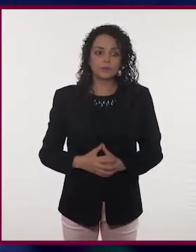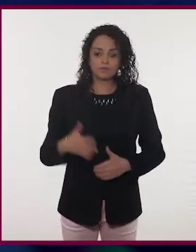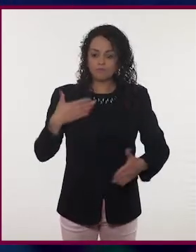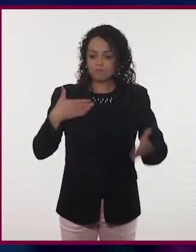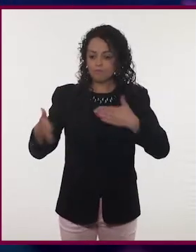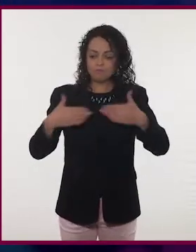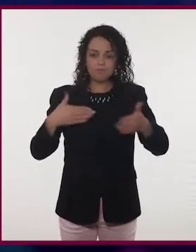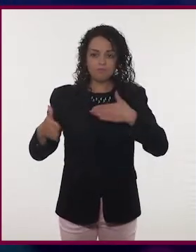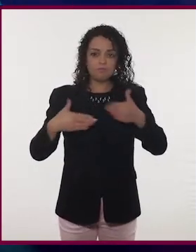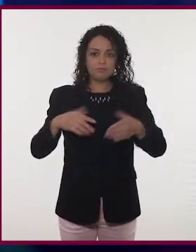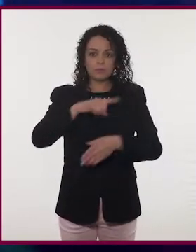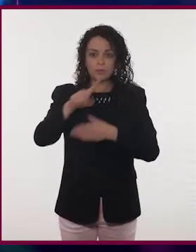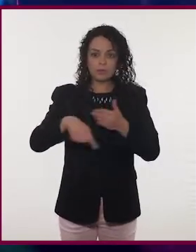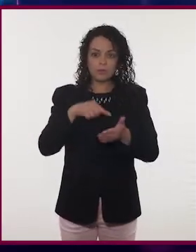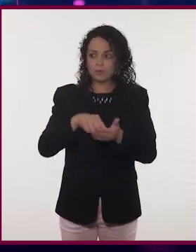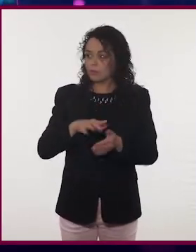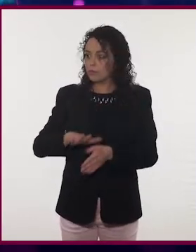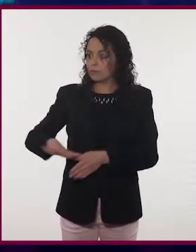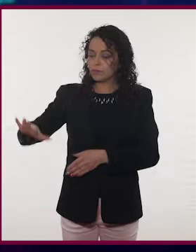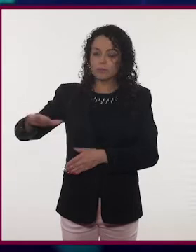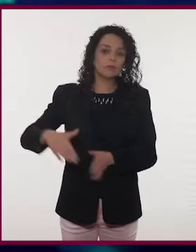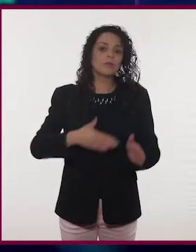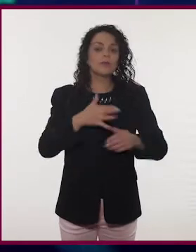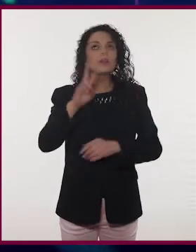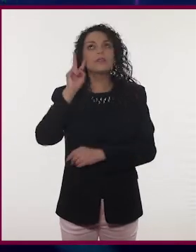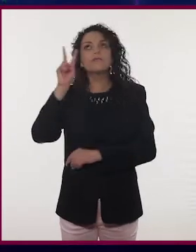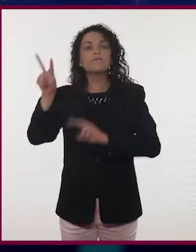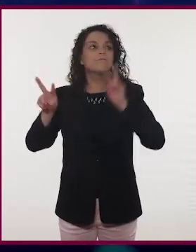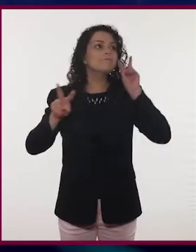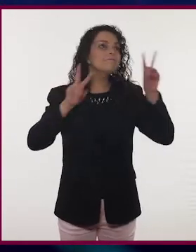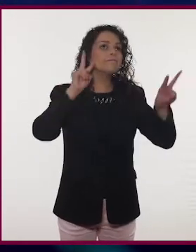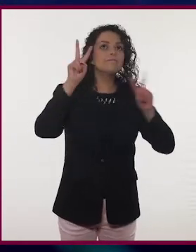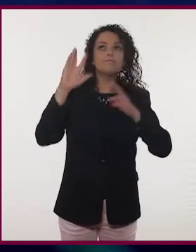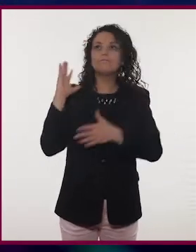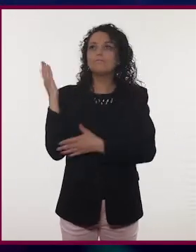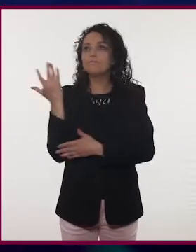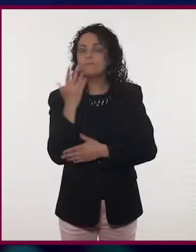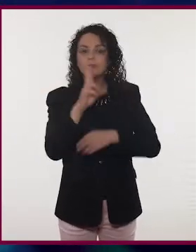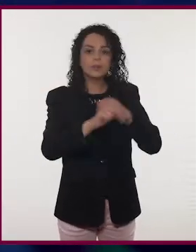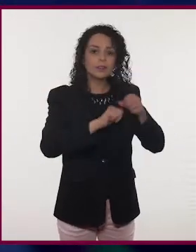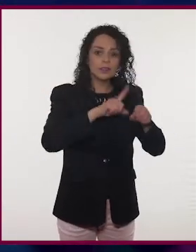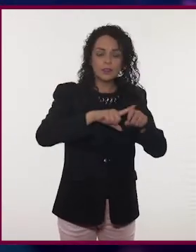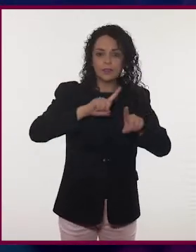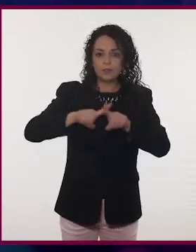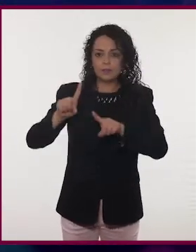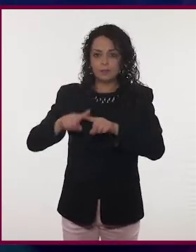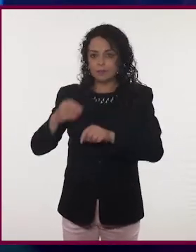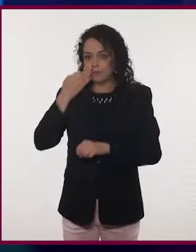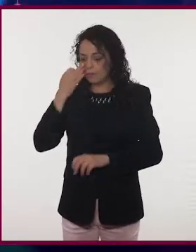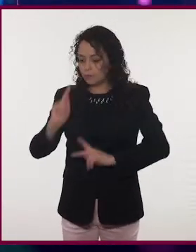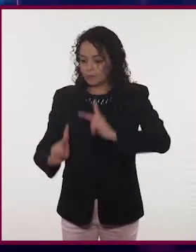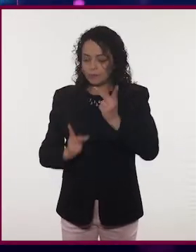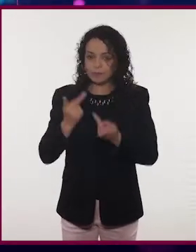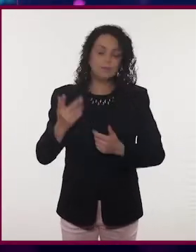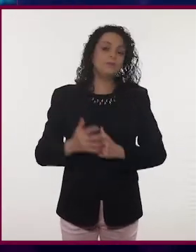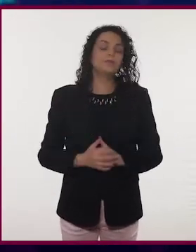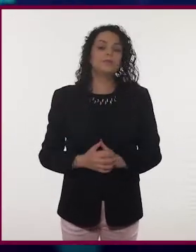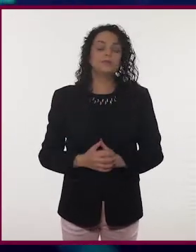caminatas dentro de sus reservas, pues observando su fauna y su flora.